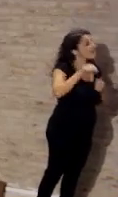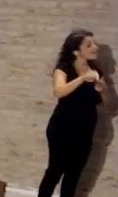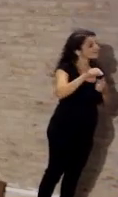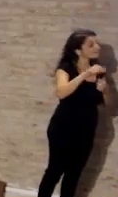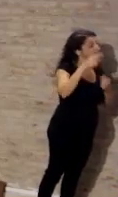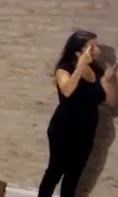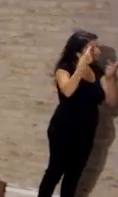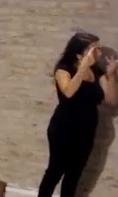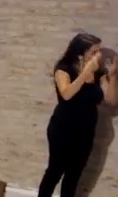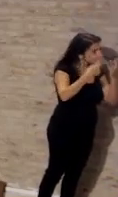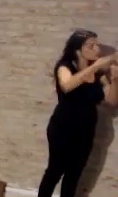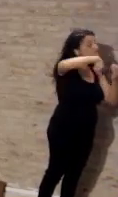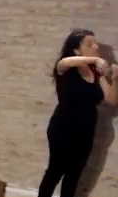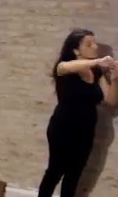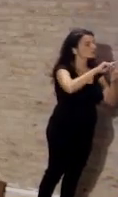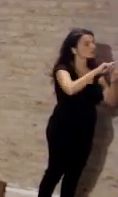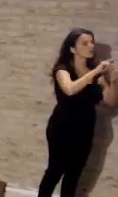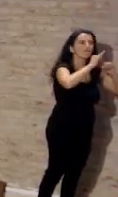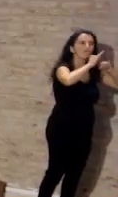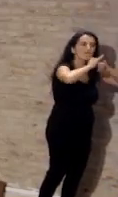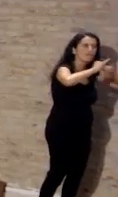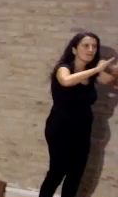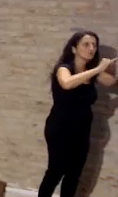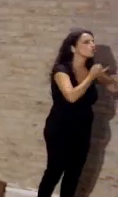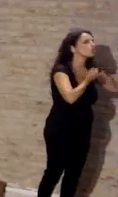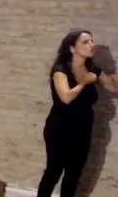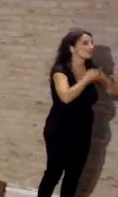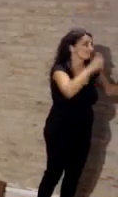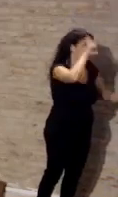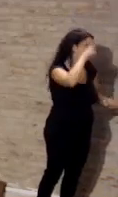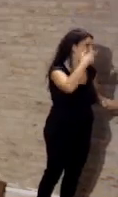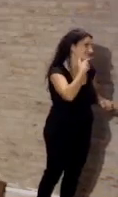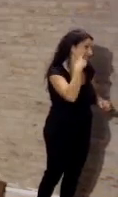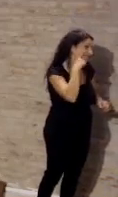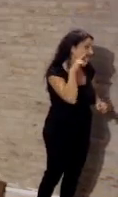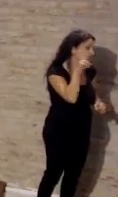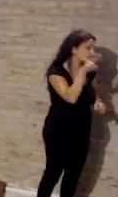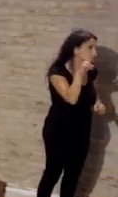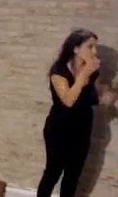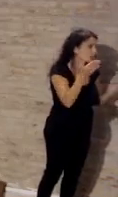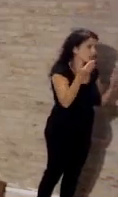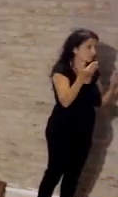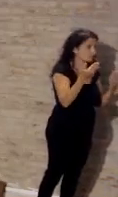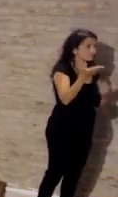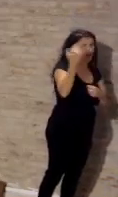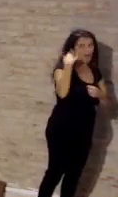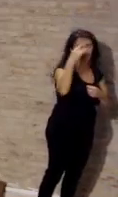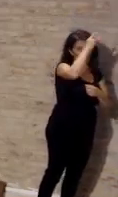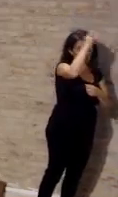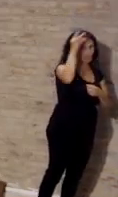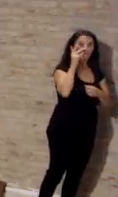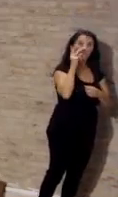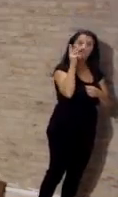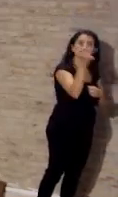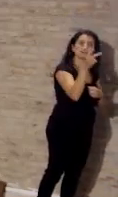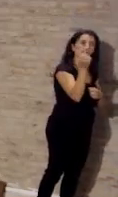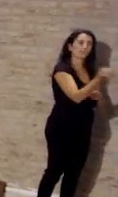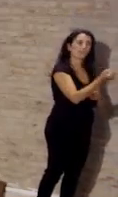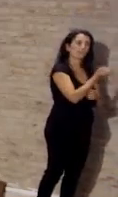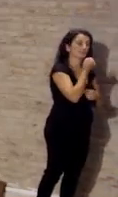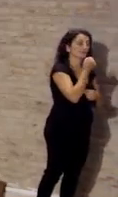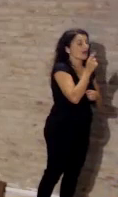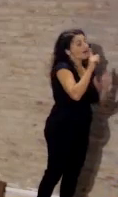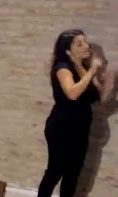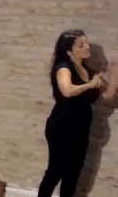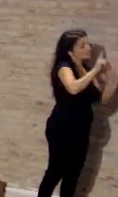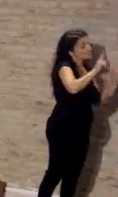que llegar desde información de la esi y muchas veces la esi como lo decía da también no tiene separado